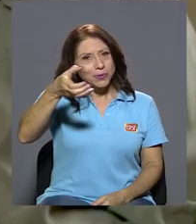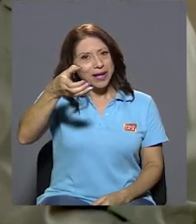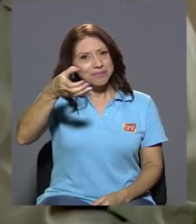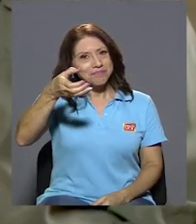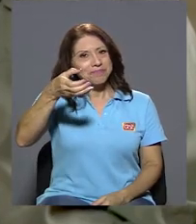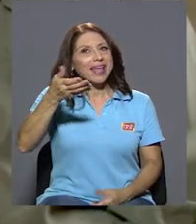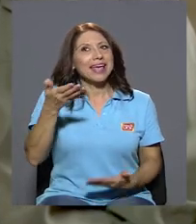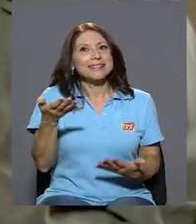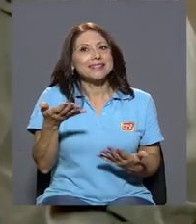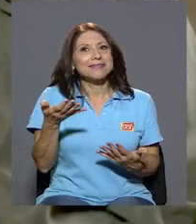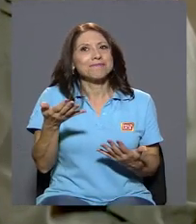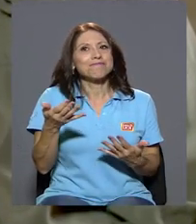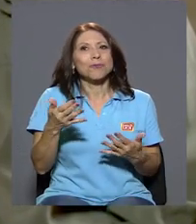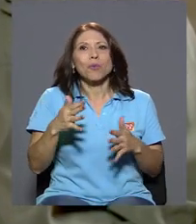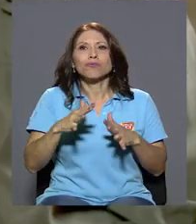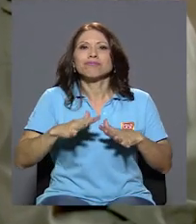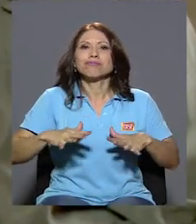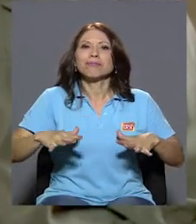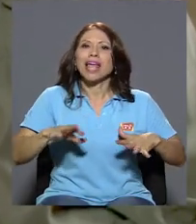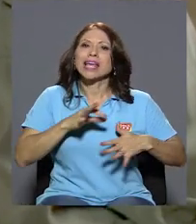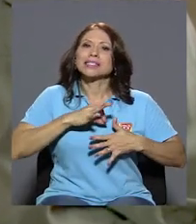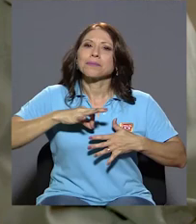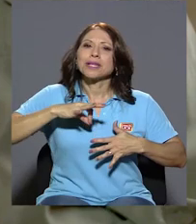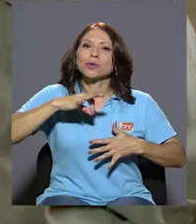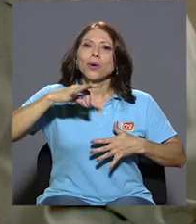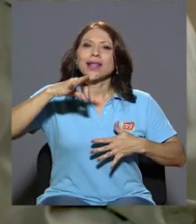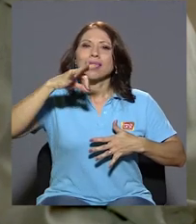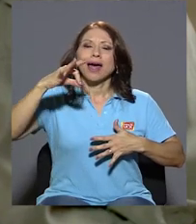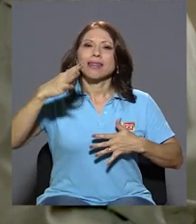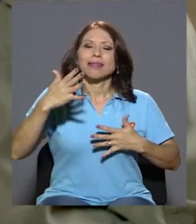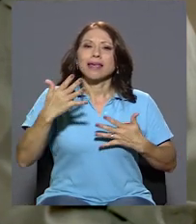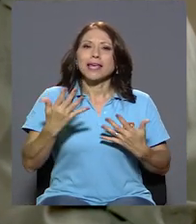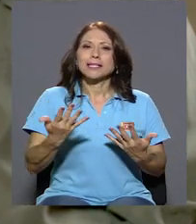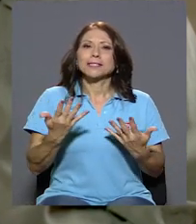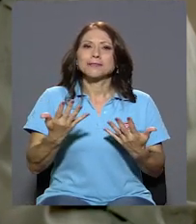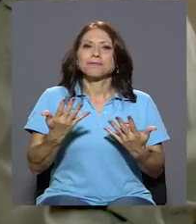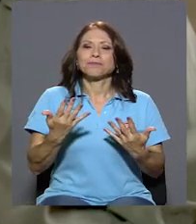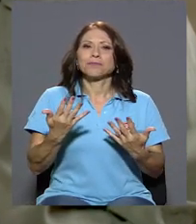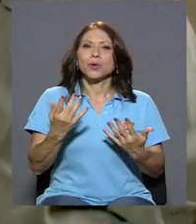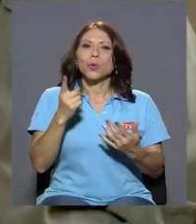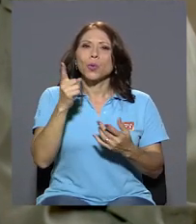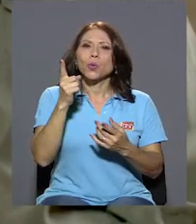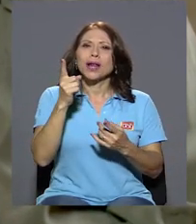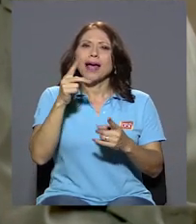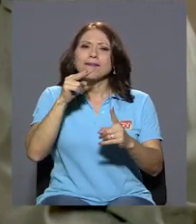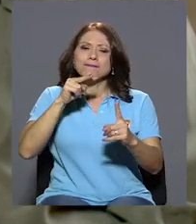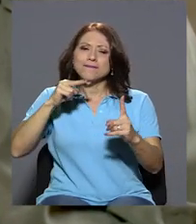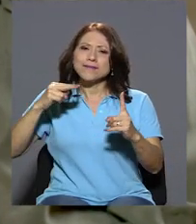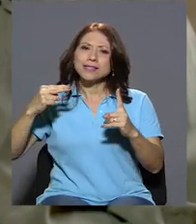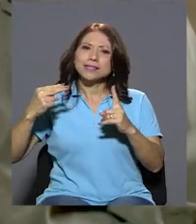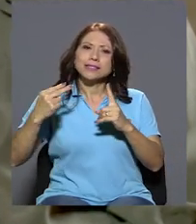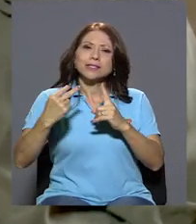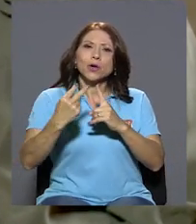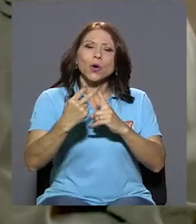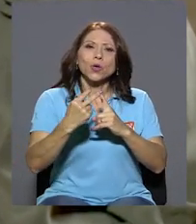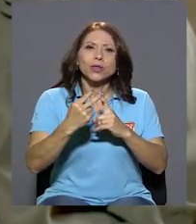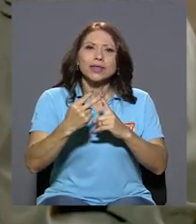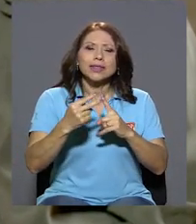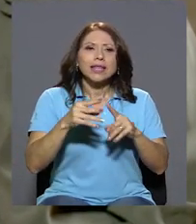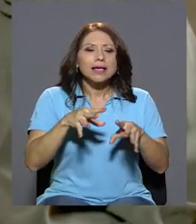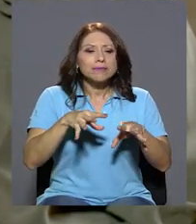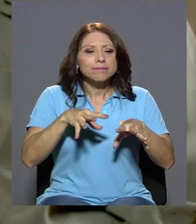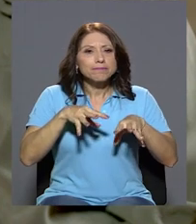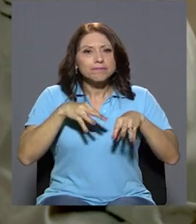es espiritualidad es una cierta visión de tolerancia